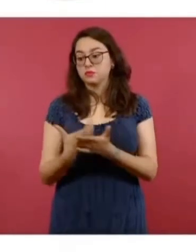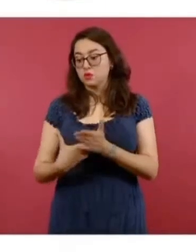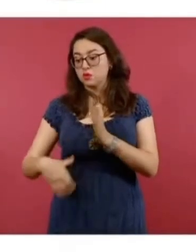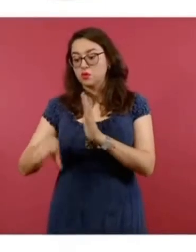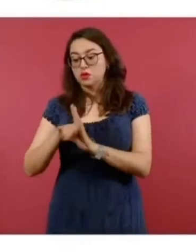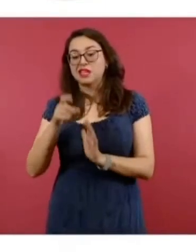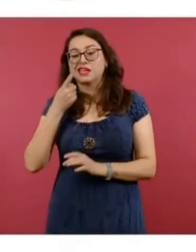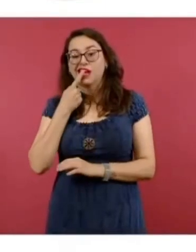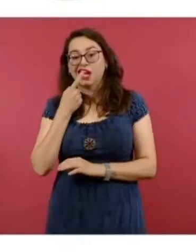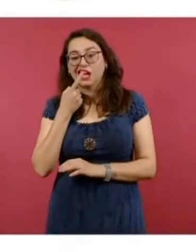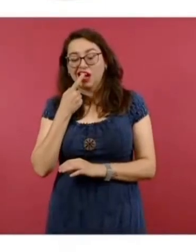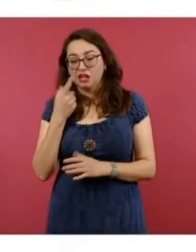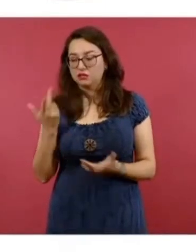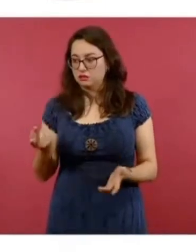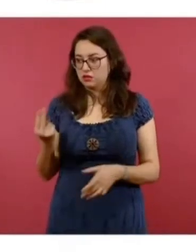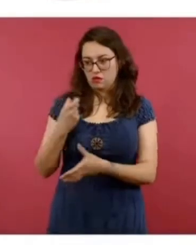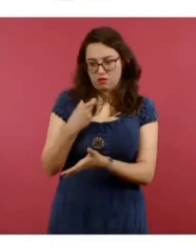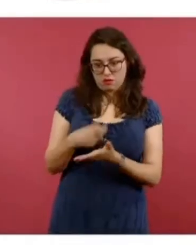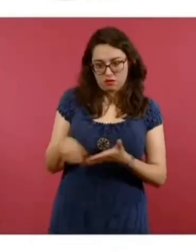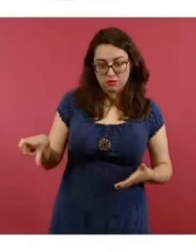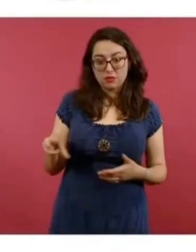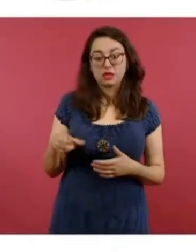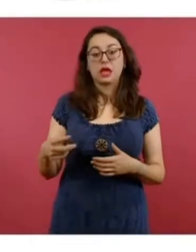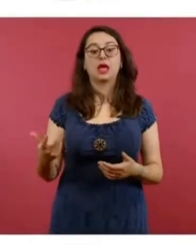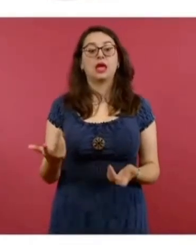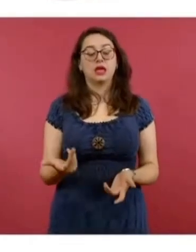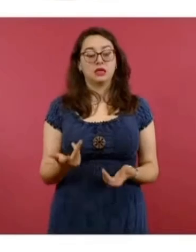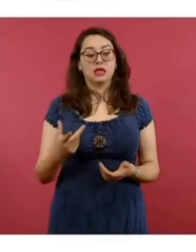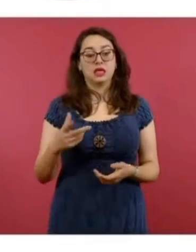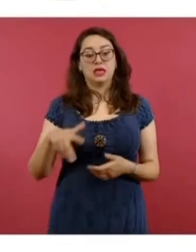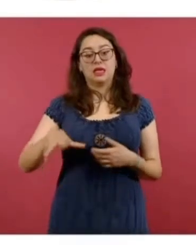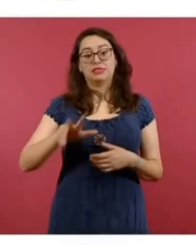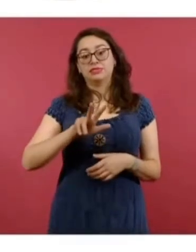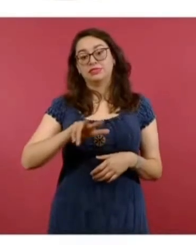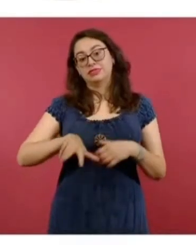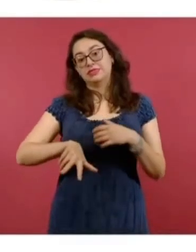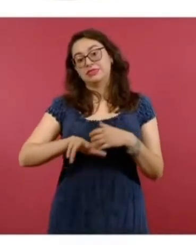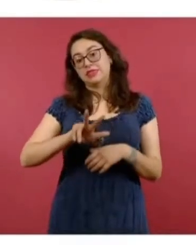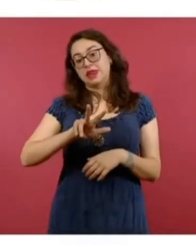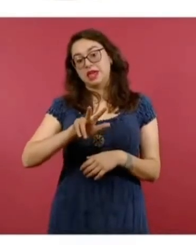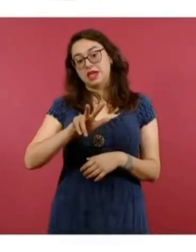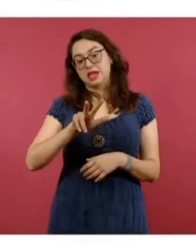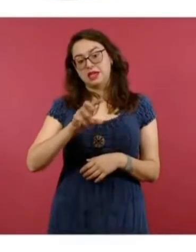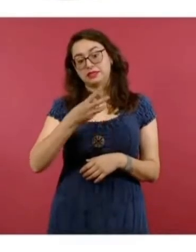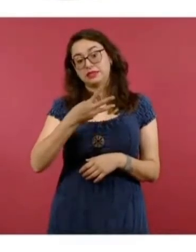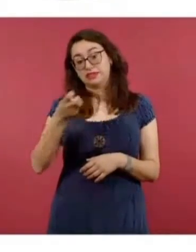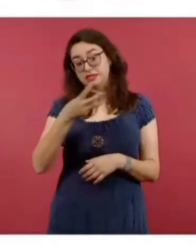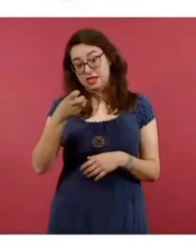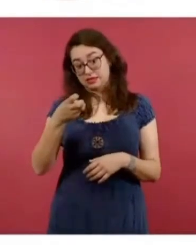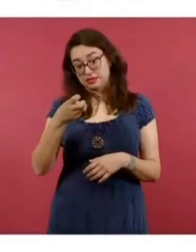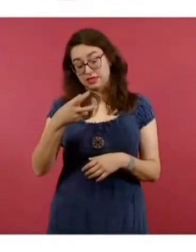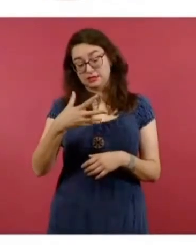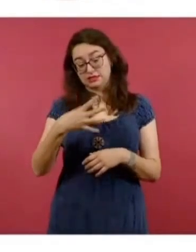pudiera realizar consultas, 314 unidades dentales se adquirieron, 422 desfibriladores,